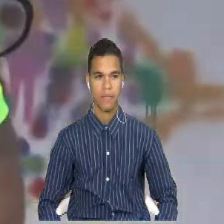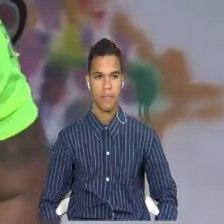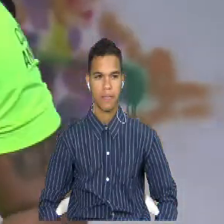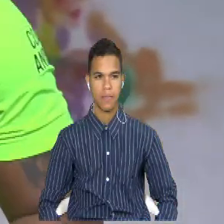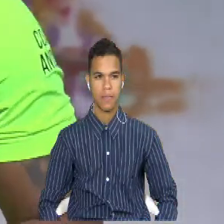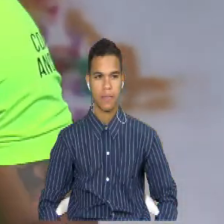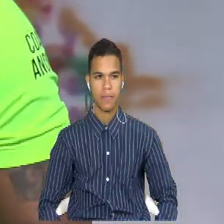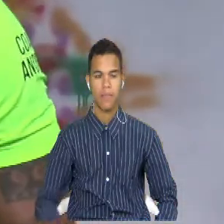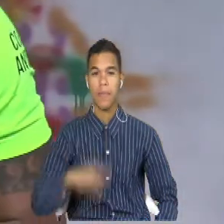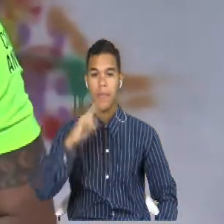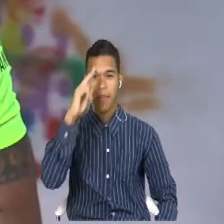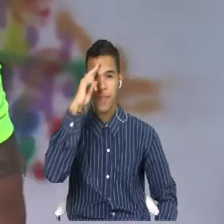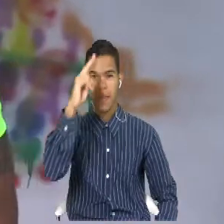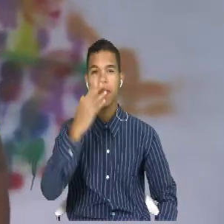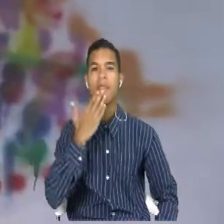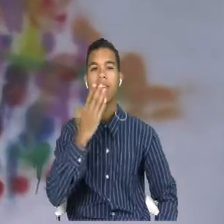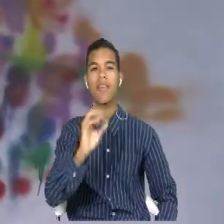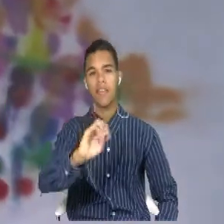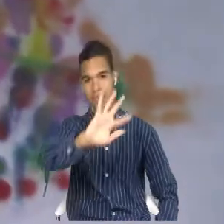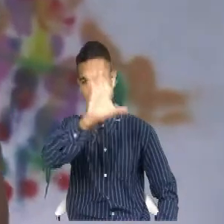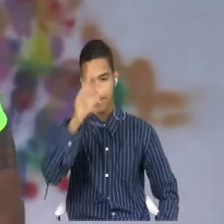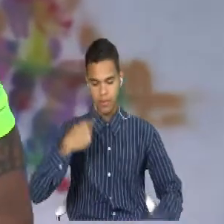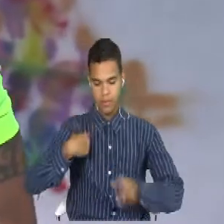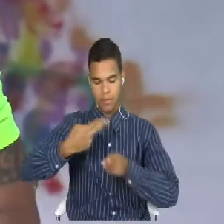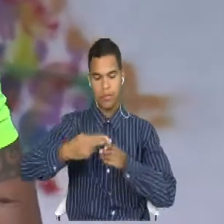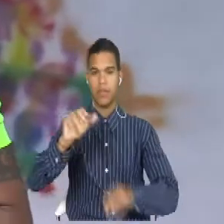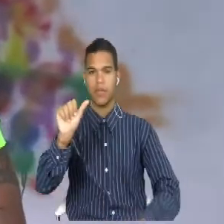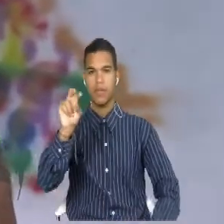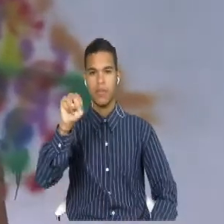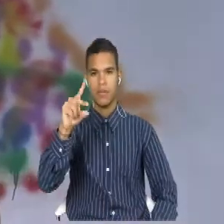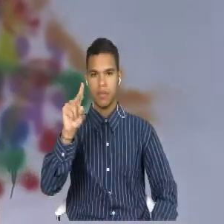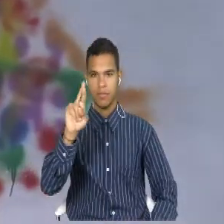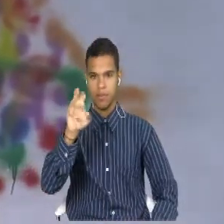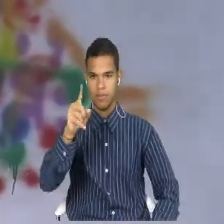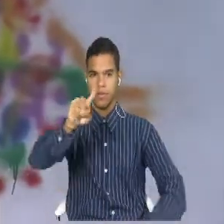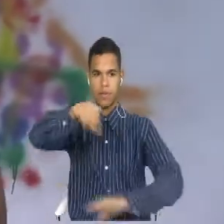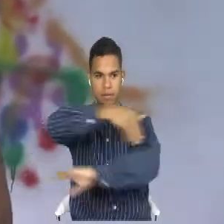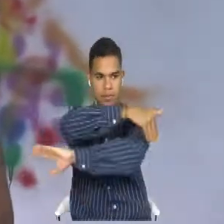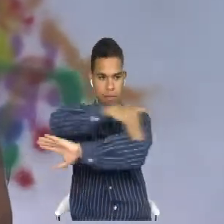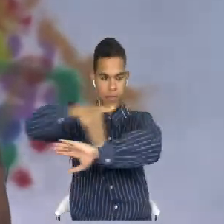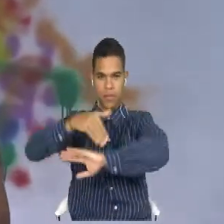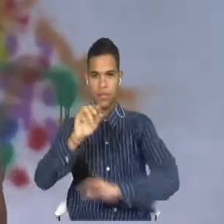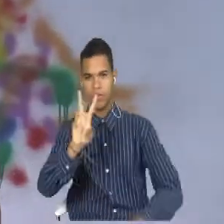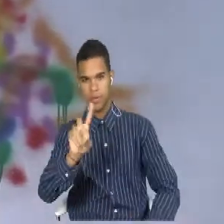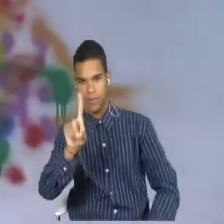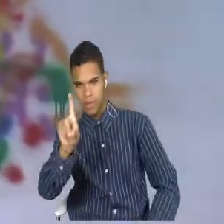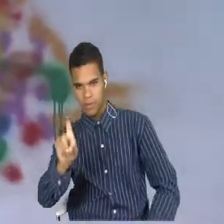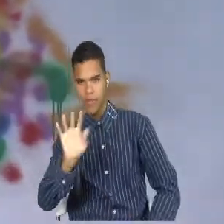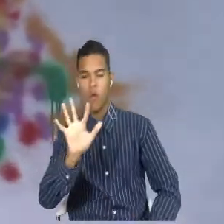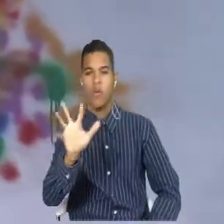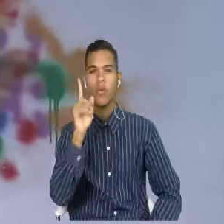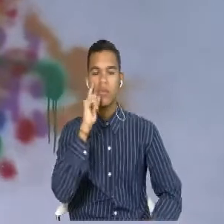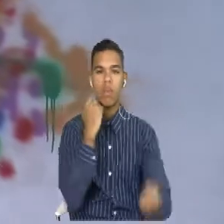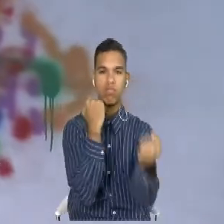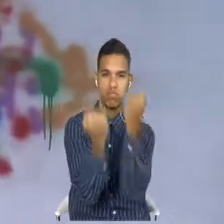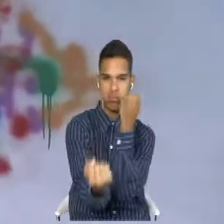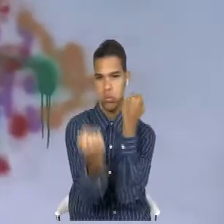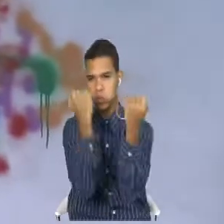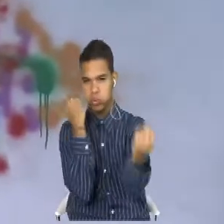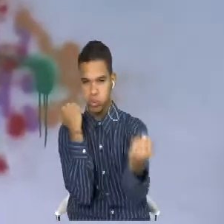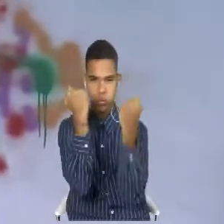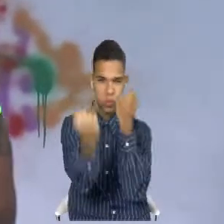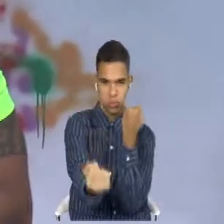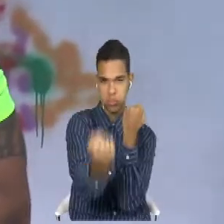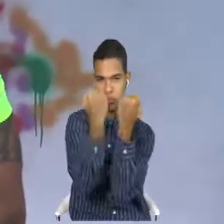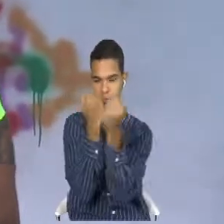Hola, buenos días. Les habla Andrés Durán de Zona Training 36, el gimnasio que hoy en día